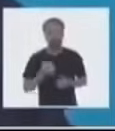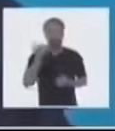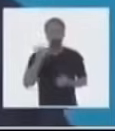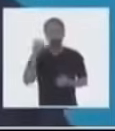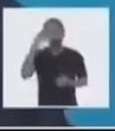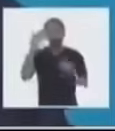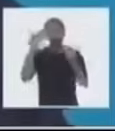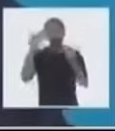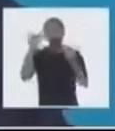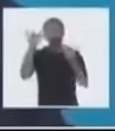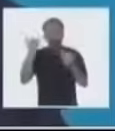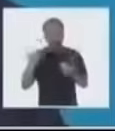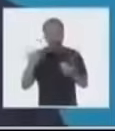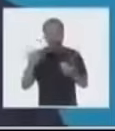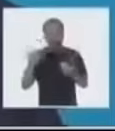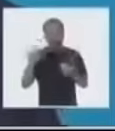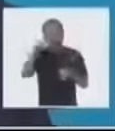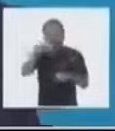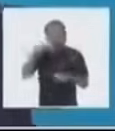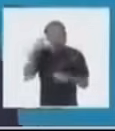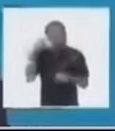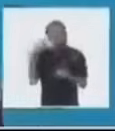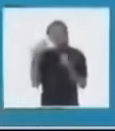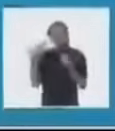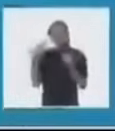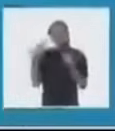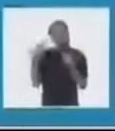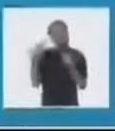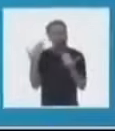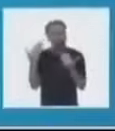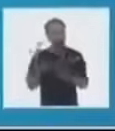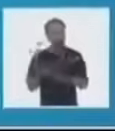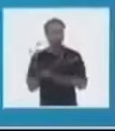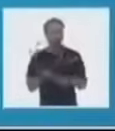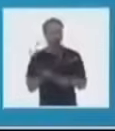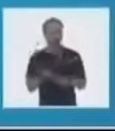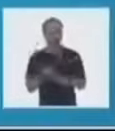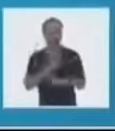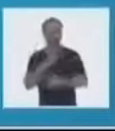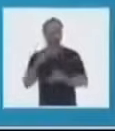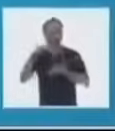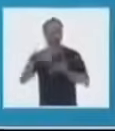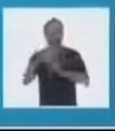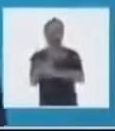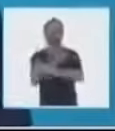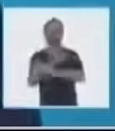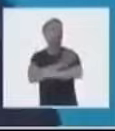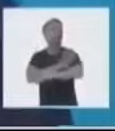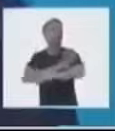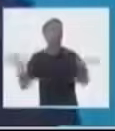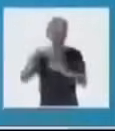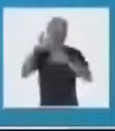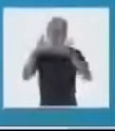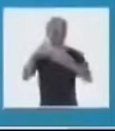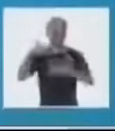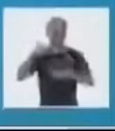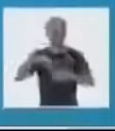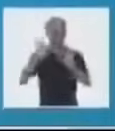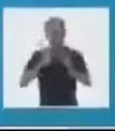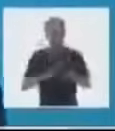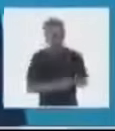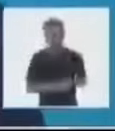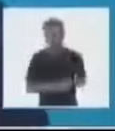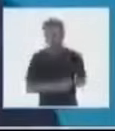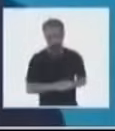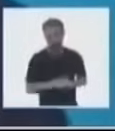doméstico y así lo tenés en la construcción. Entonces, en realidad, no es que no blanquean porque el convenio es muy rígido, porque estaba mucho